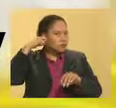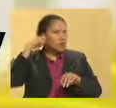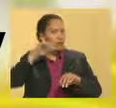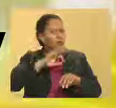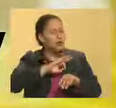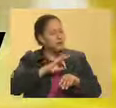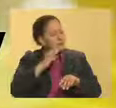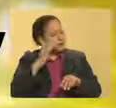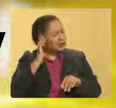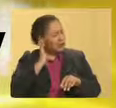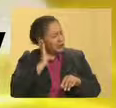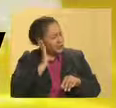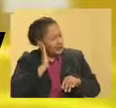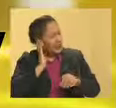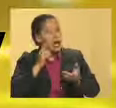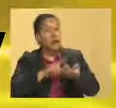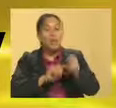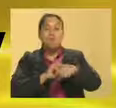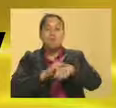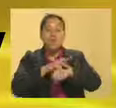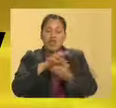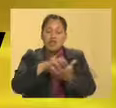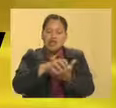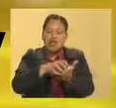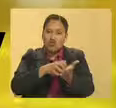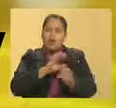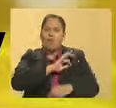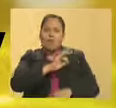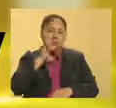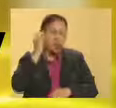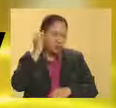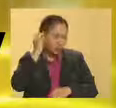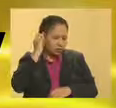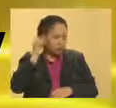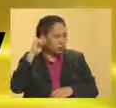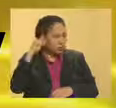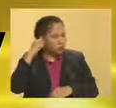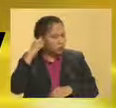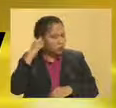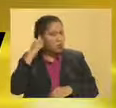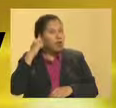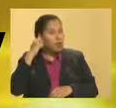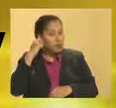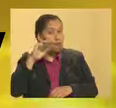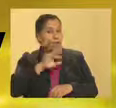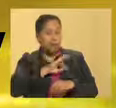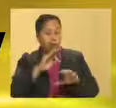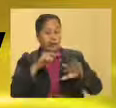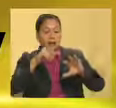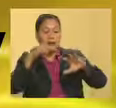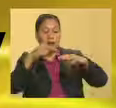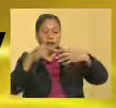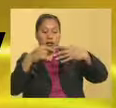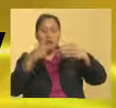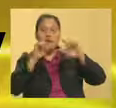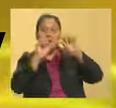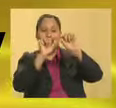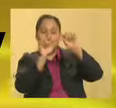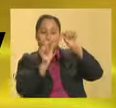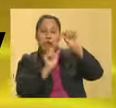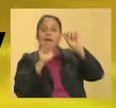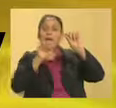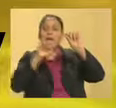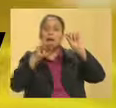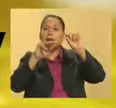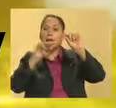lastimar horrible ahí toda la piel del conducto externo, inclusive puede haber hasta perforación de tímpano. Así es. Ay, mi mamá se ha